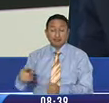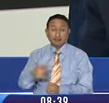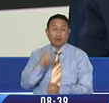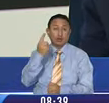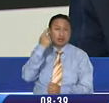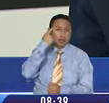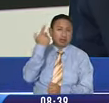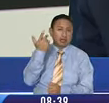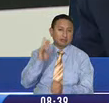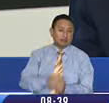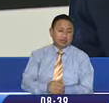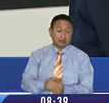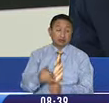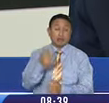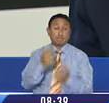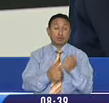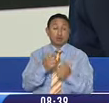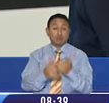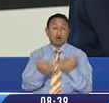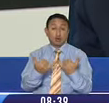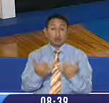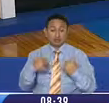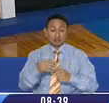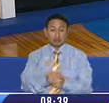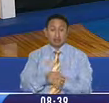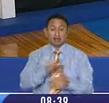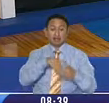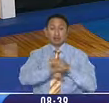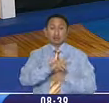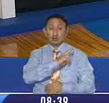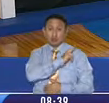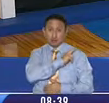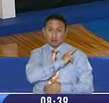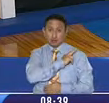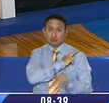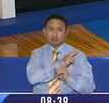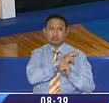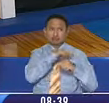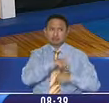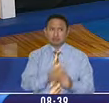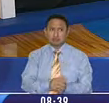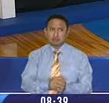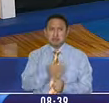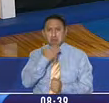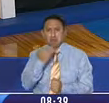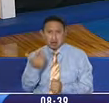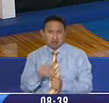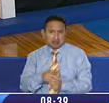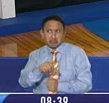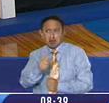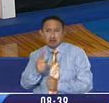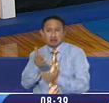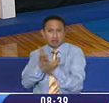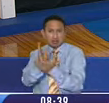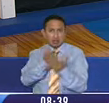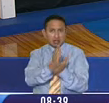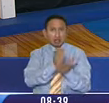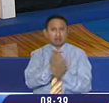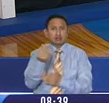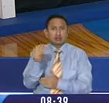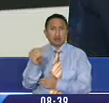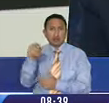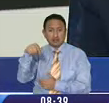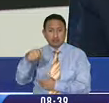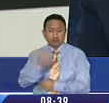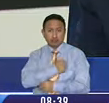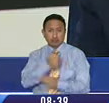pensemos en el grave problema que existe ahora el ingreso a la universidad, también pensemos en carreras intermedias para que los jóvenes puedan tener su